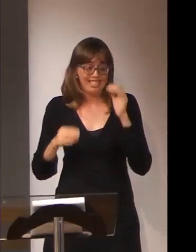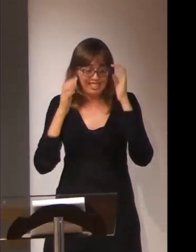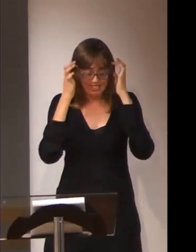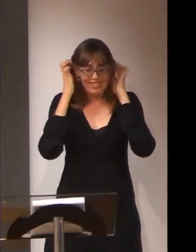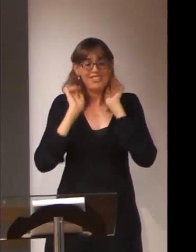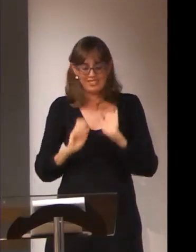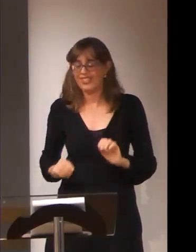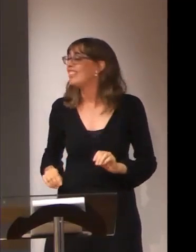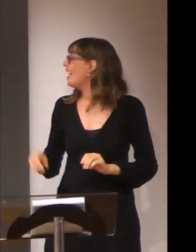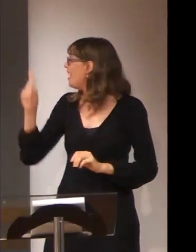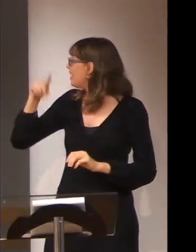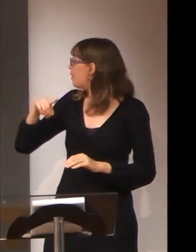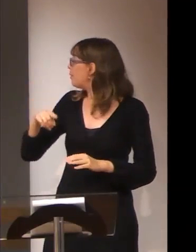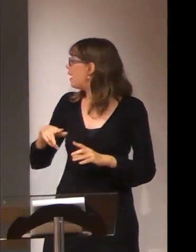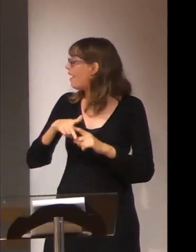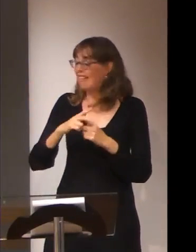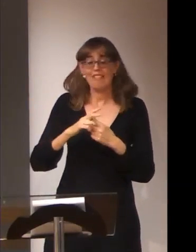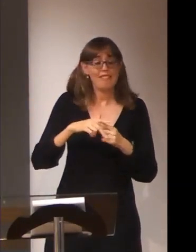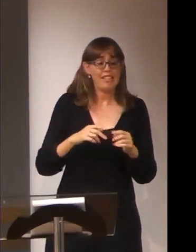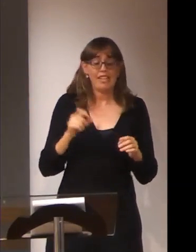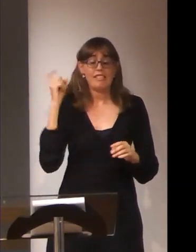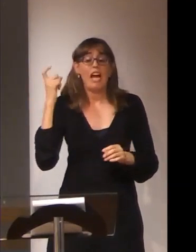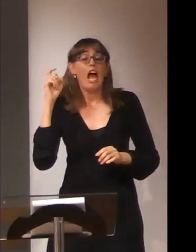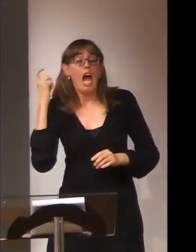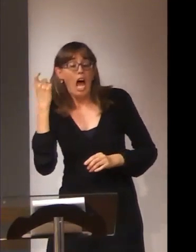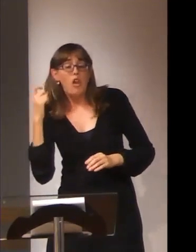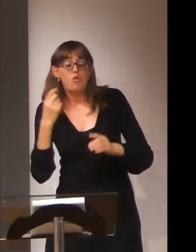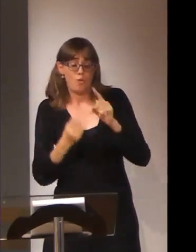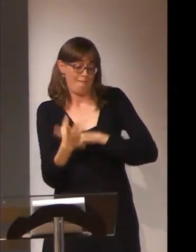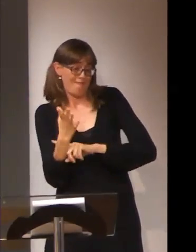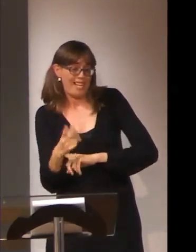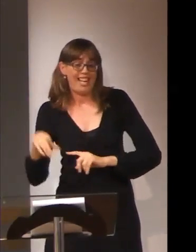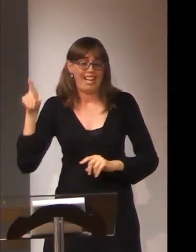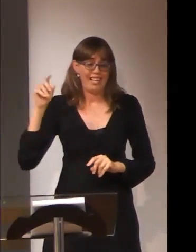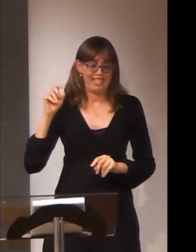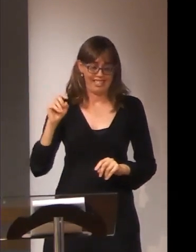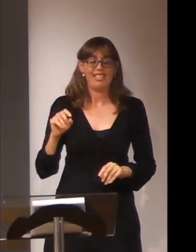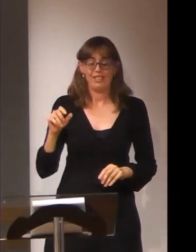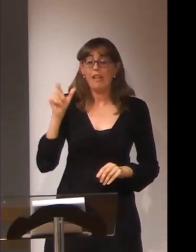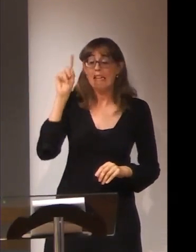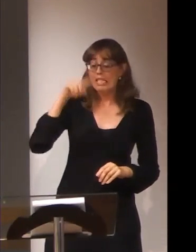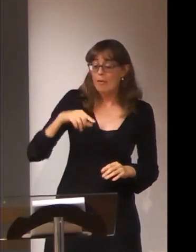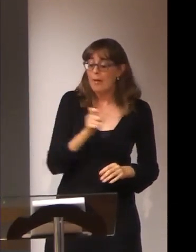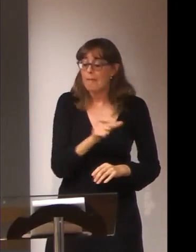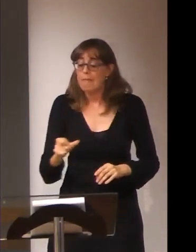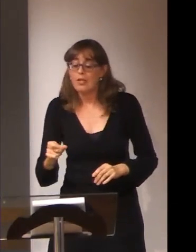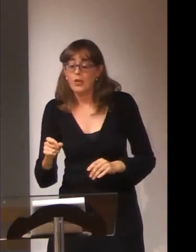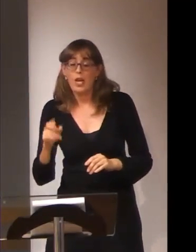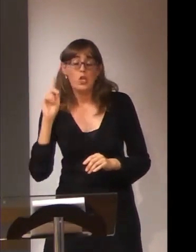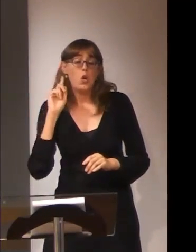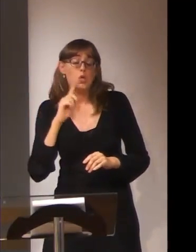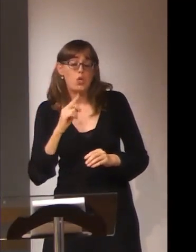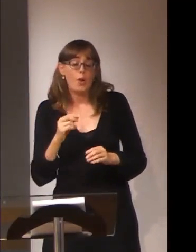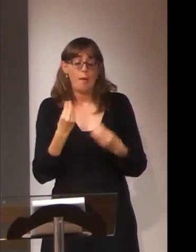Habría un profesor de baile, aprendiendo a bailar, también talleres que el mismo alumnado crearía.